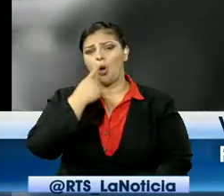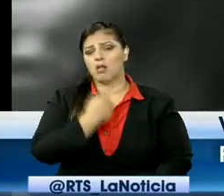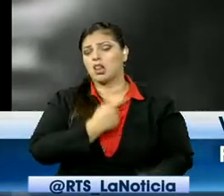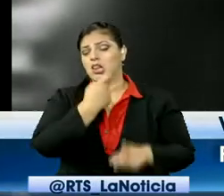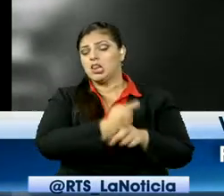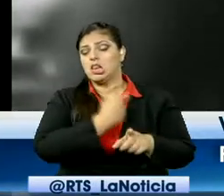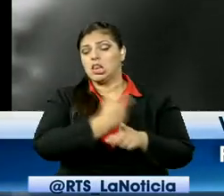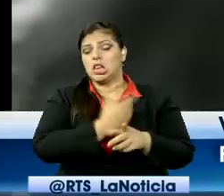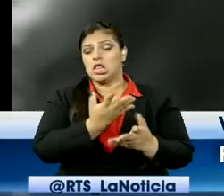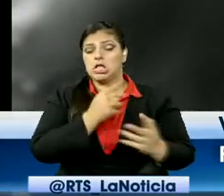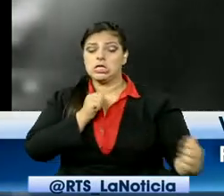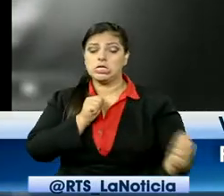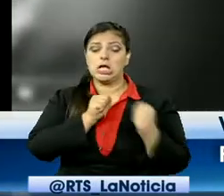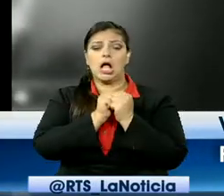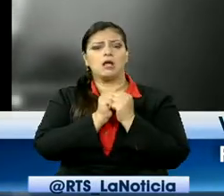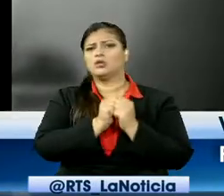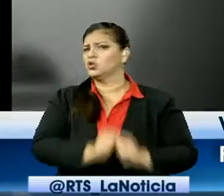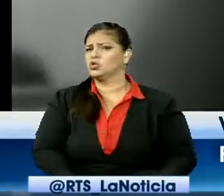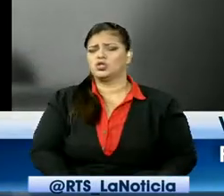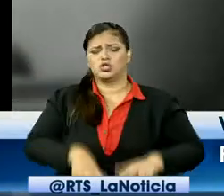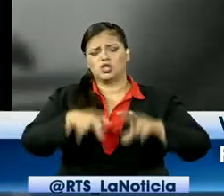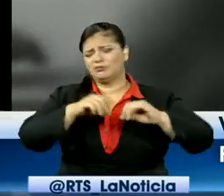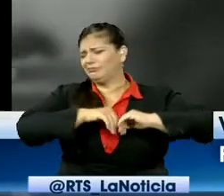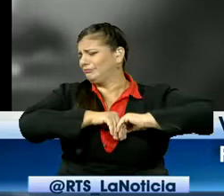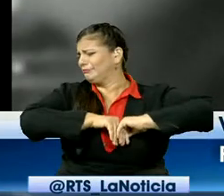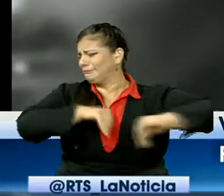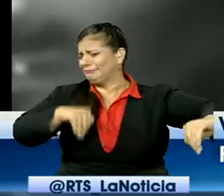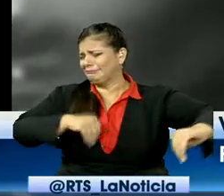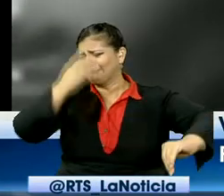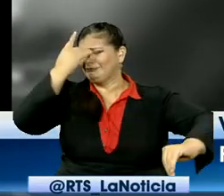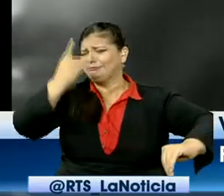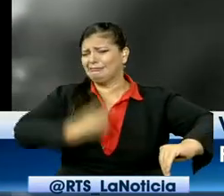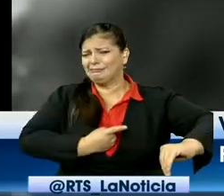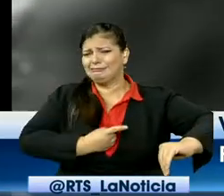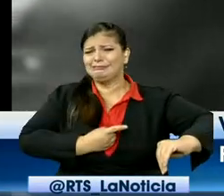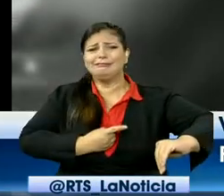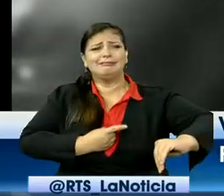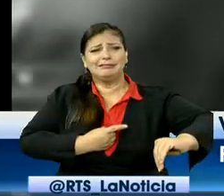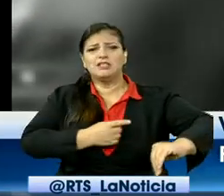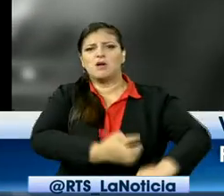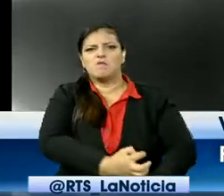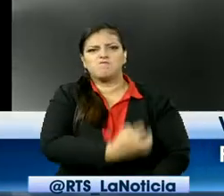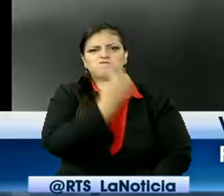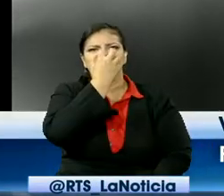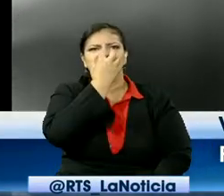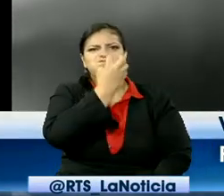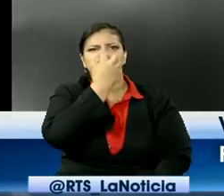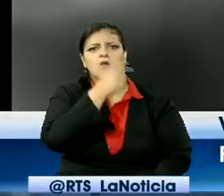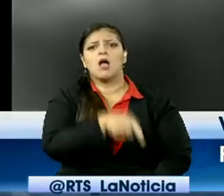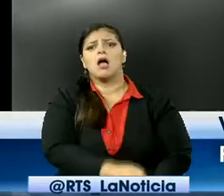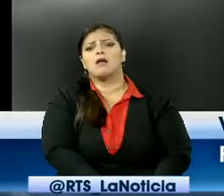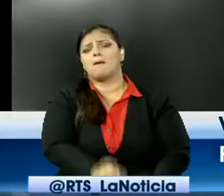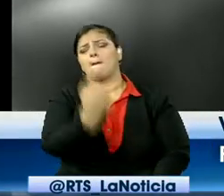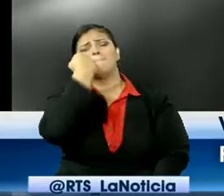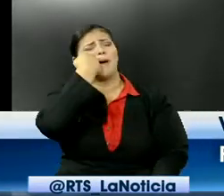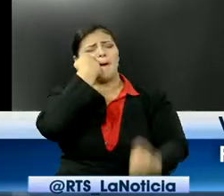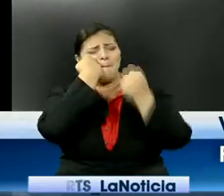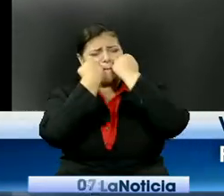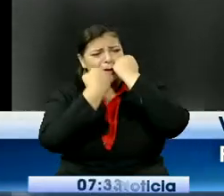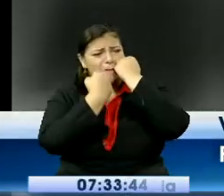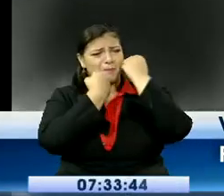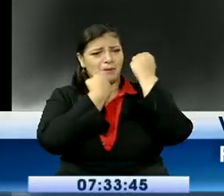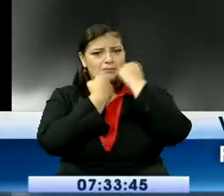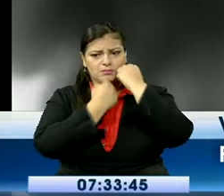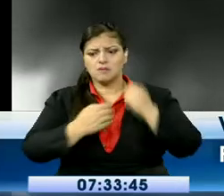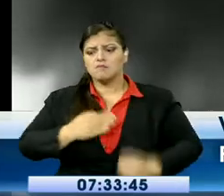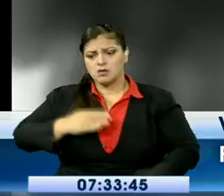padre me cogió y me agredió. Y todo es la premisa de él porque no quiero regresar con él y punto. Yo vivo yo aparte sola con mis hijos, sino que yo me